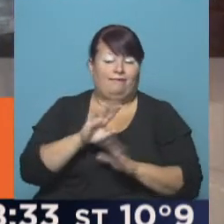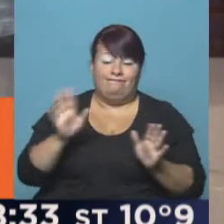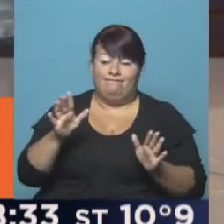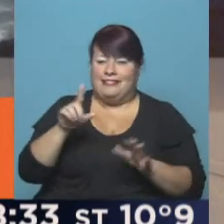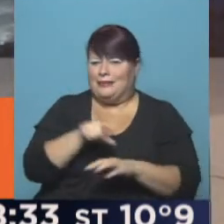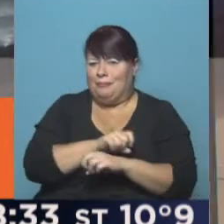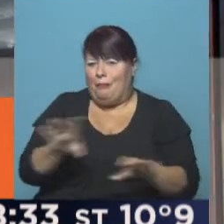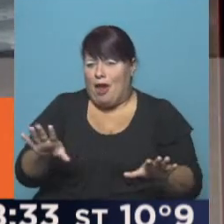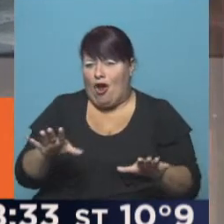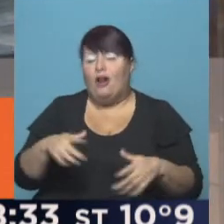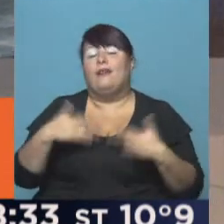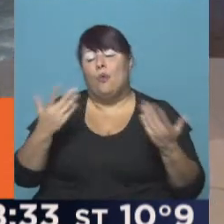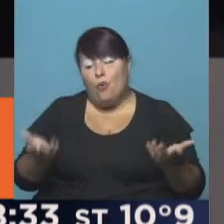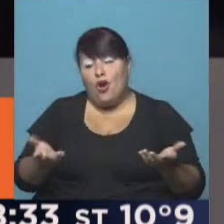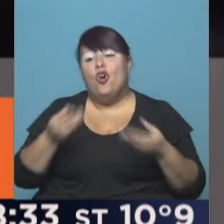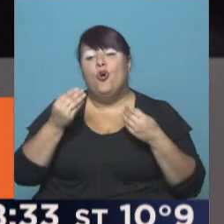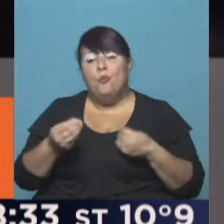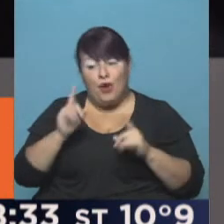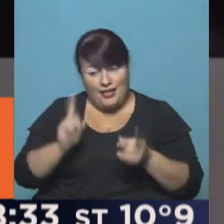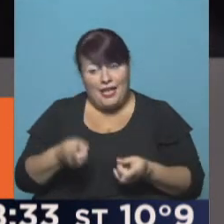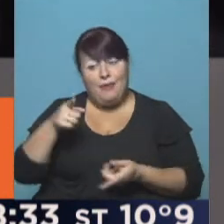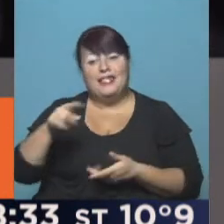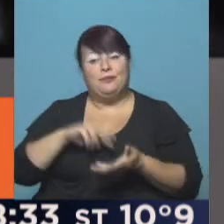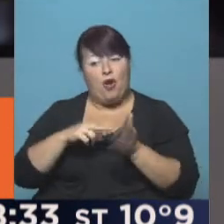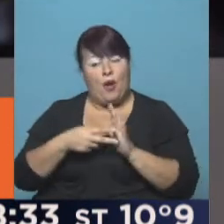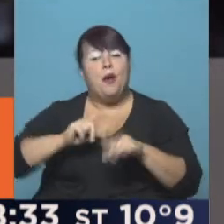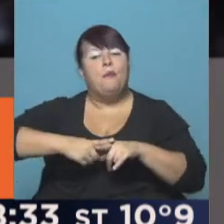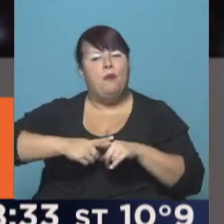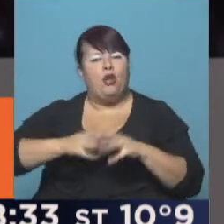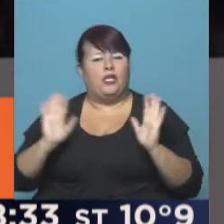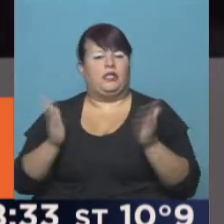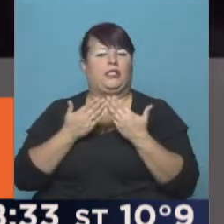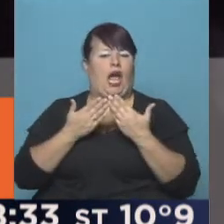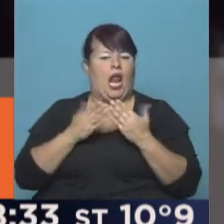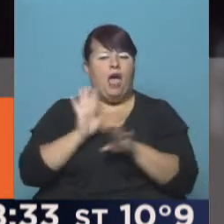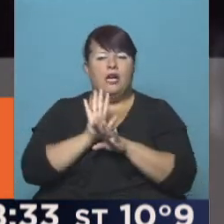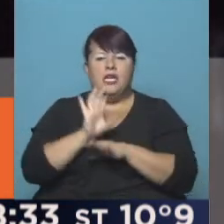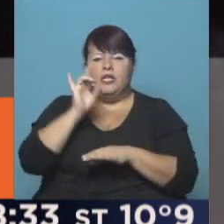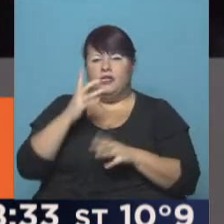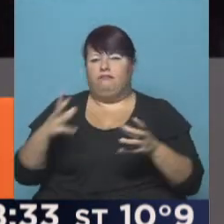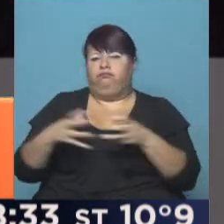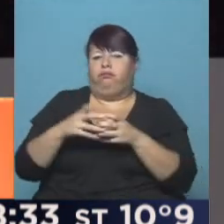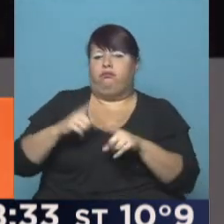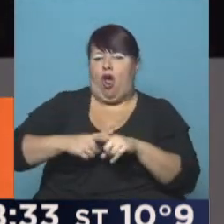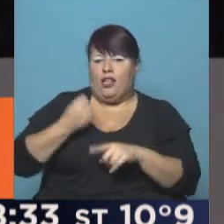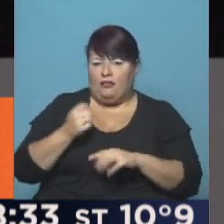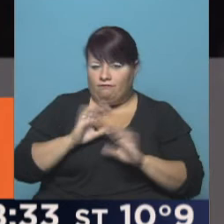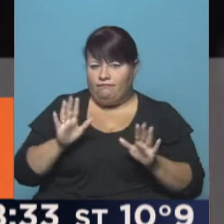sería lo peor que nos puede llegar a pasar. Bueno, porque ese también es un problema, que la política es muy cerrada, se conforma casi Claro, una élite claro.